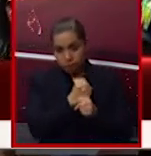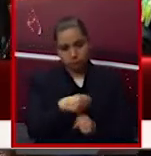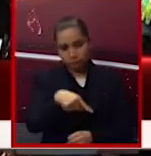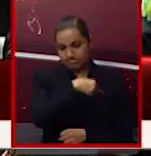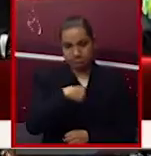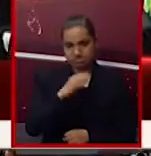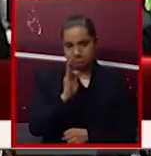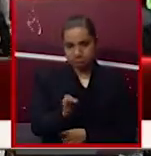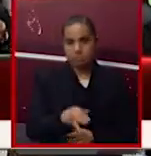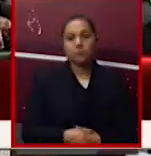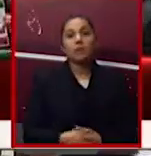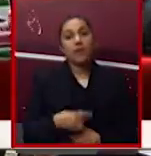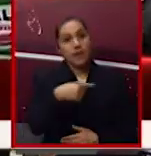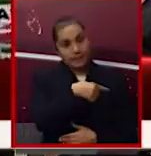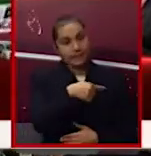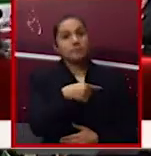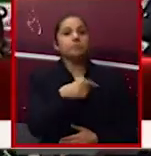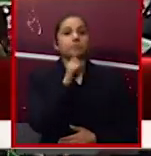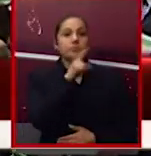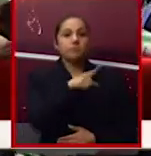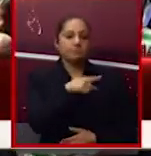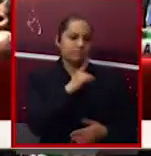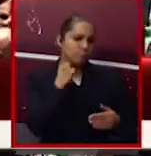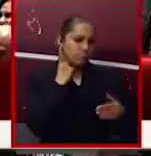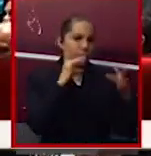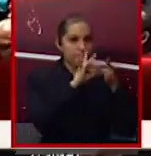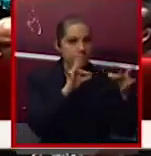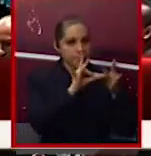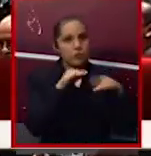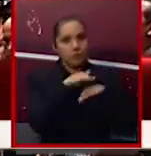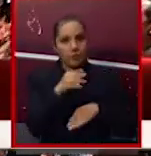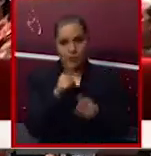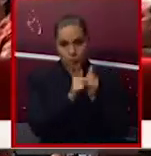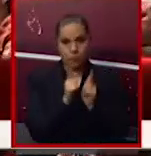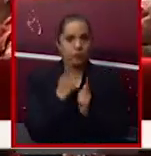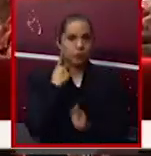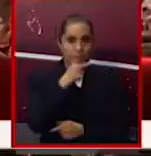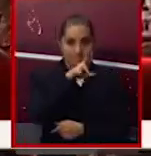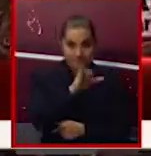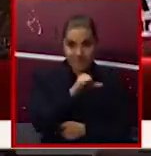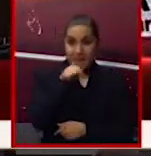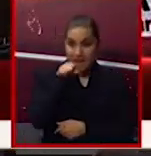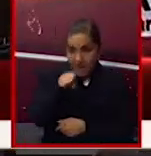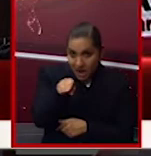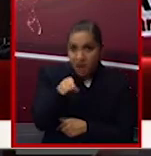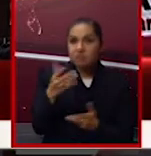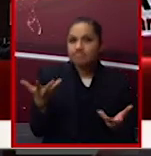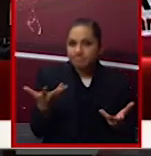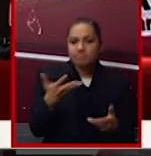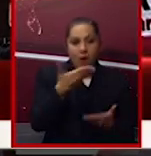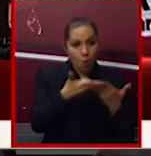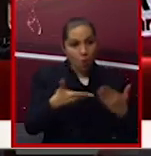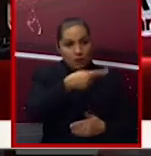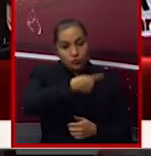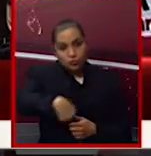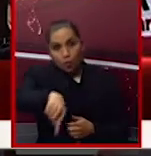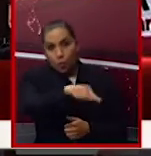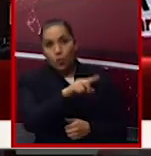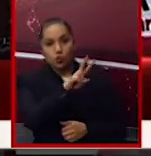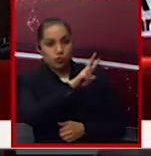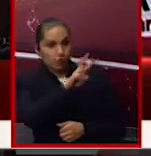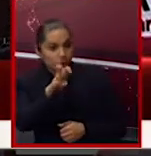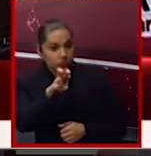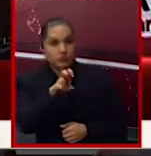El legislador indicó además que el Partido Revolucionario Institucional ha provocado que 200 organizaciones se manifiesten y exijan